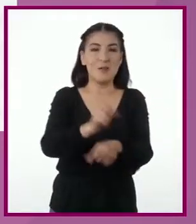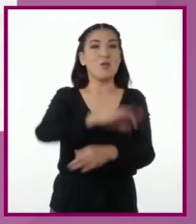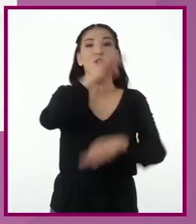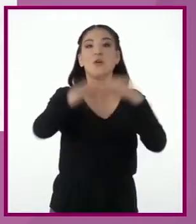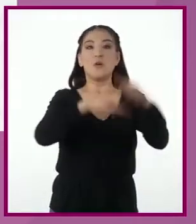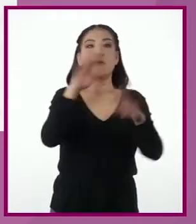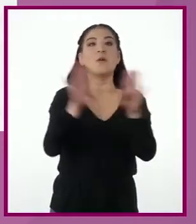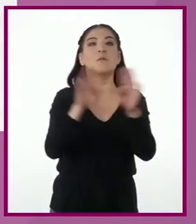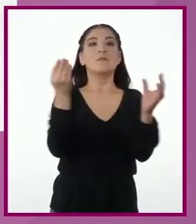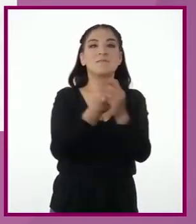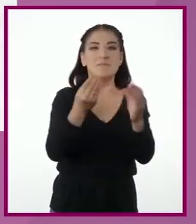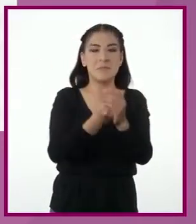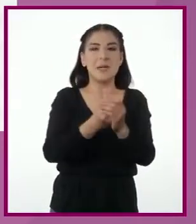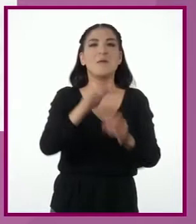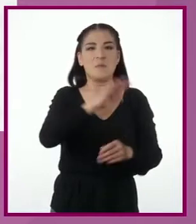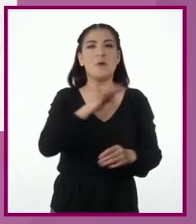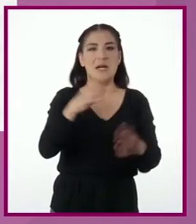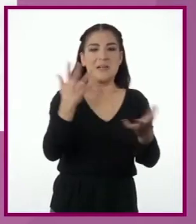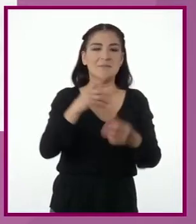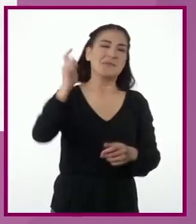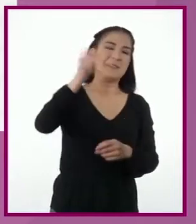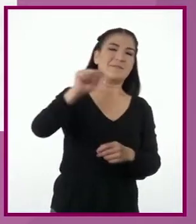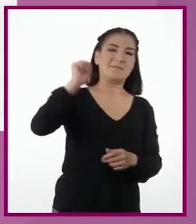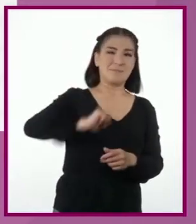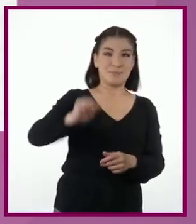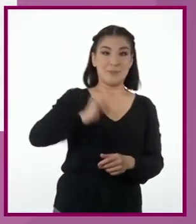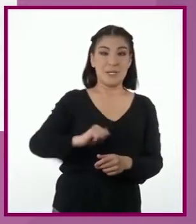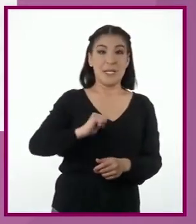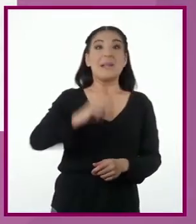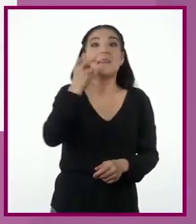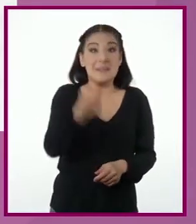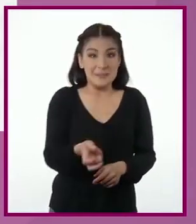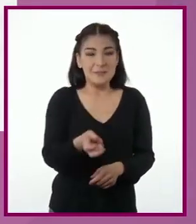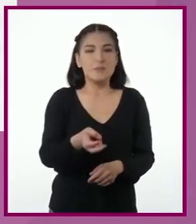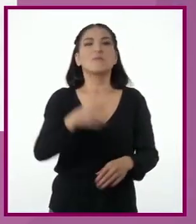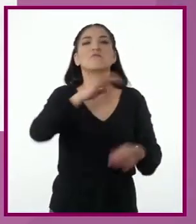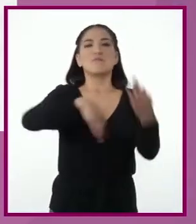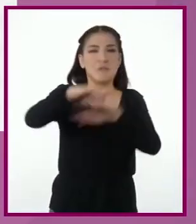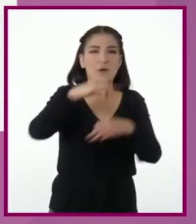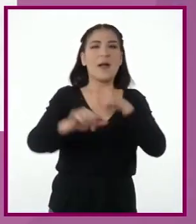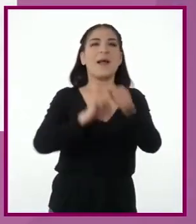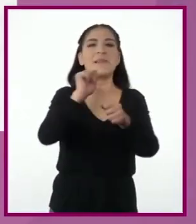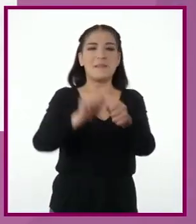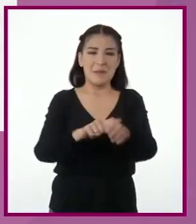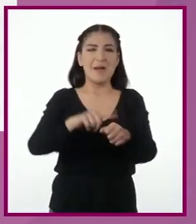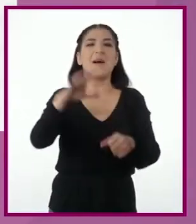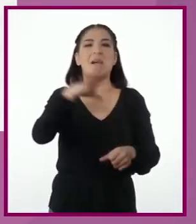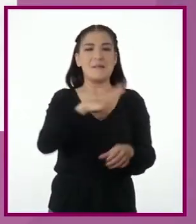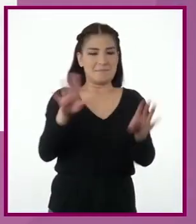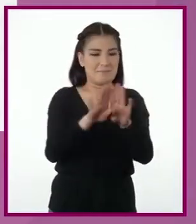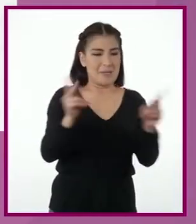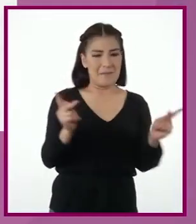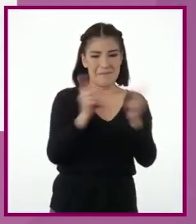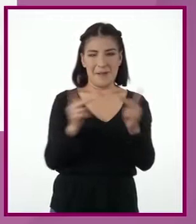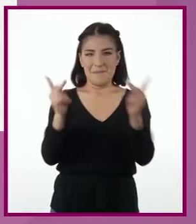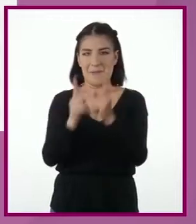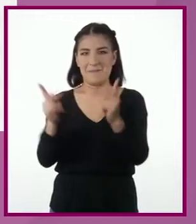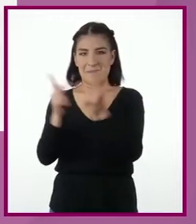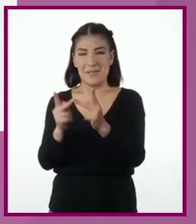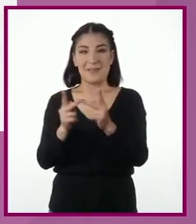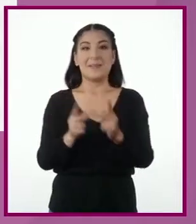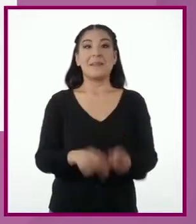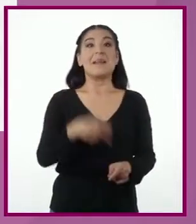especies descienden de un antepasado común. Por tanto, todos los organismos están emparentados. Con el